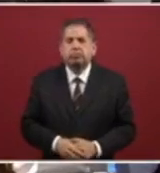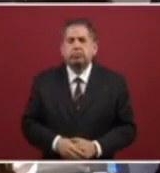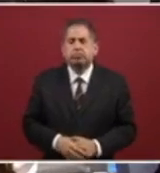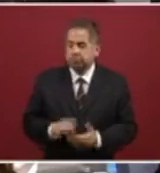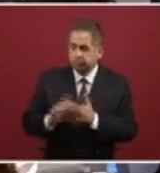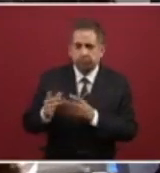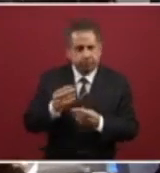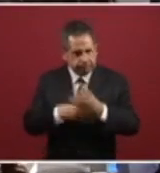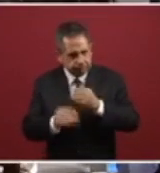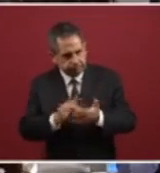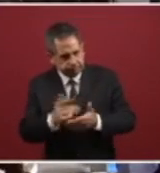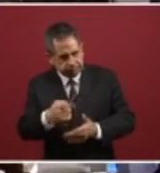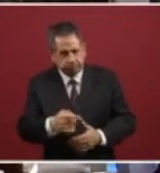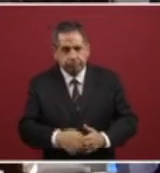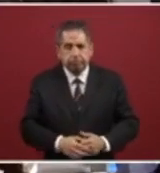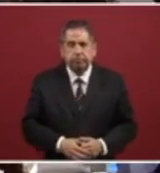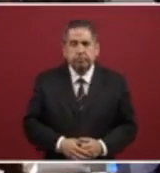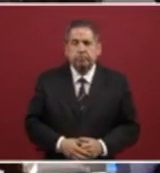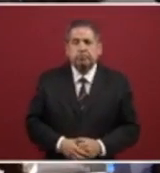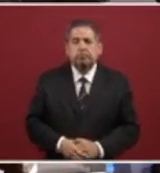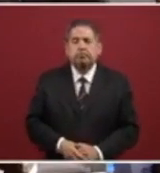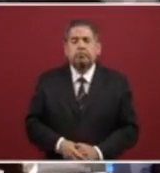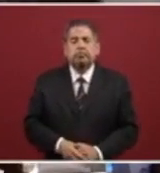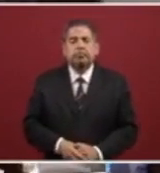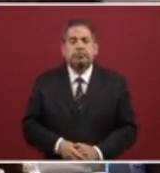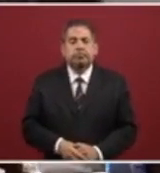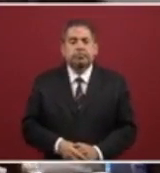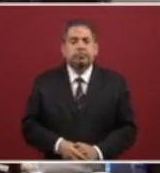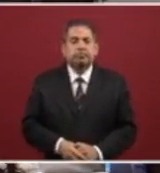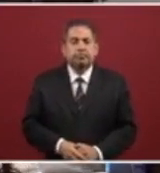ti. Allá.